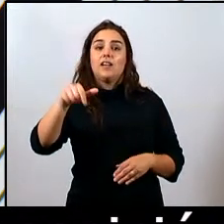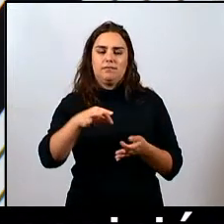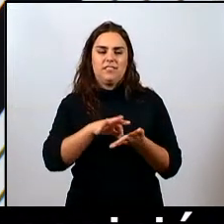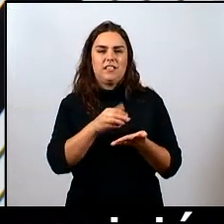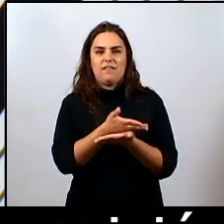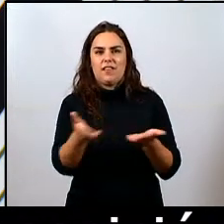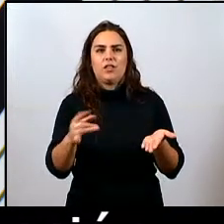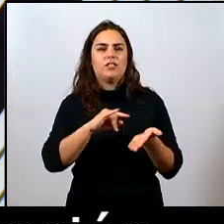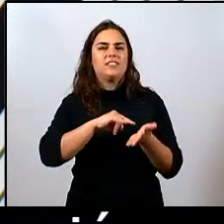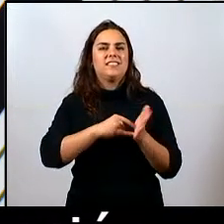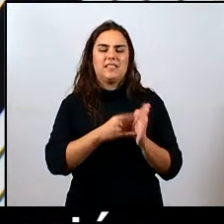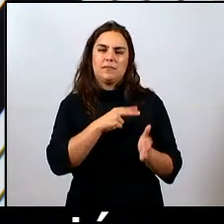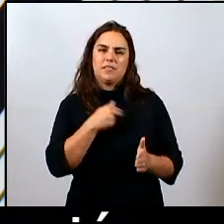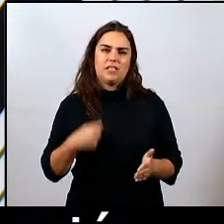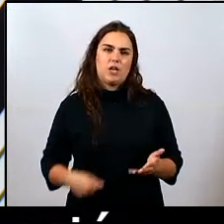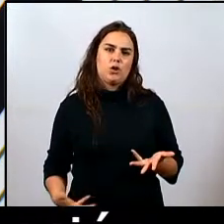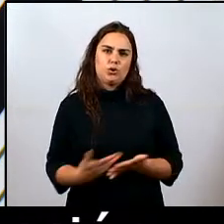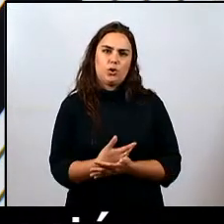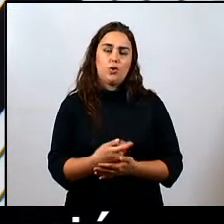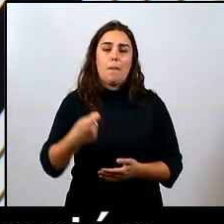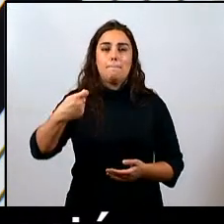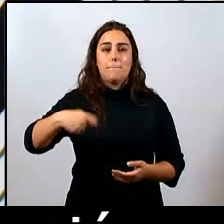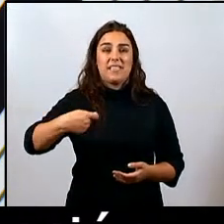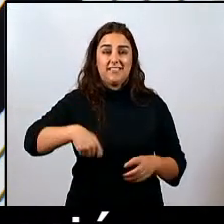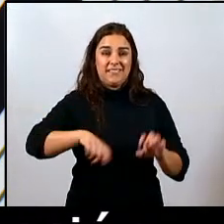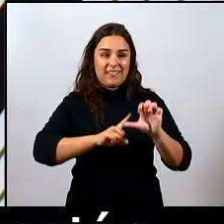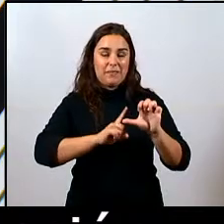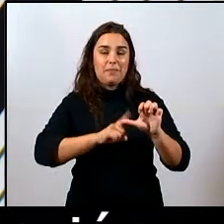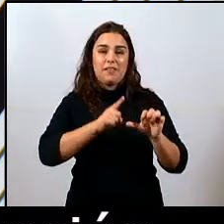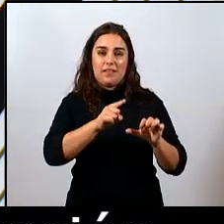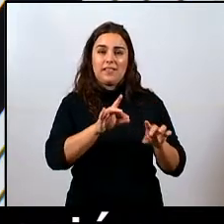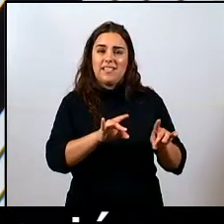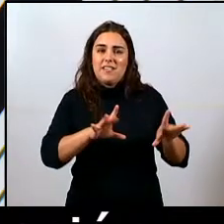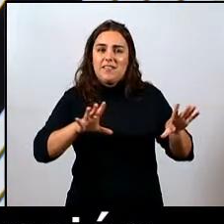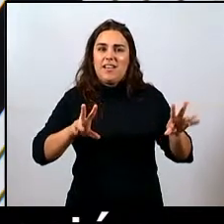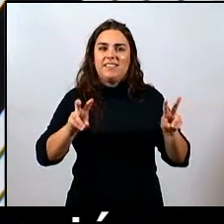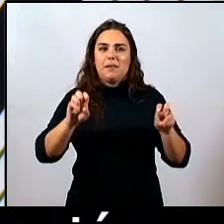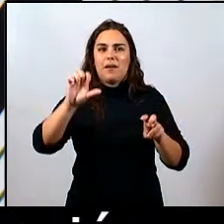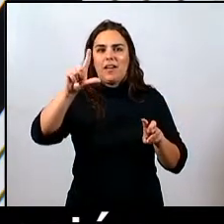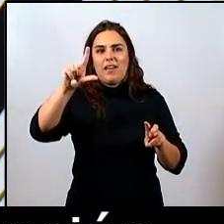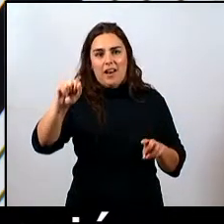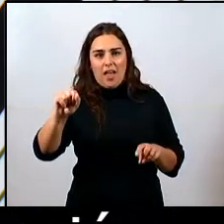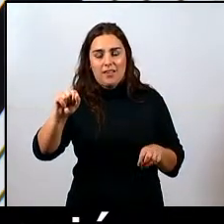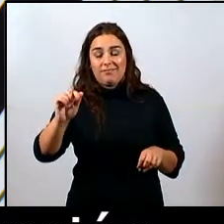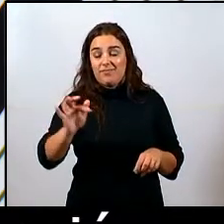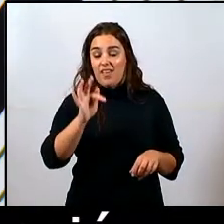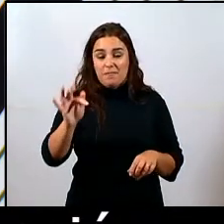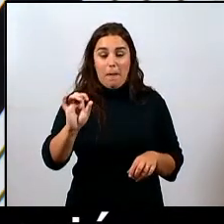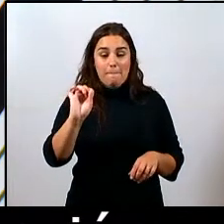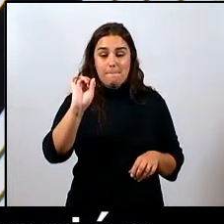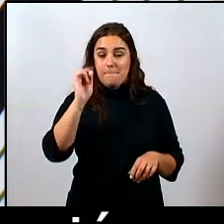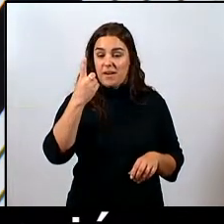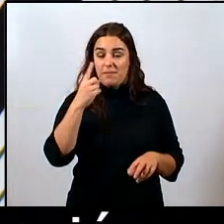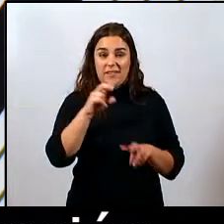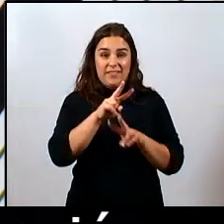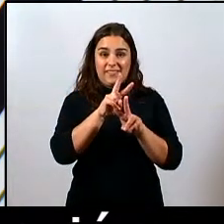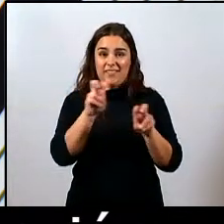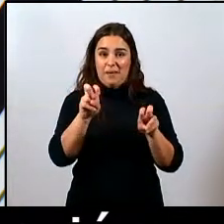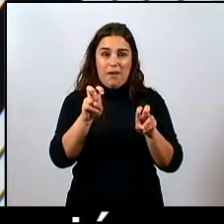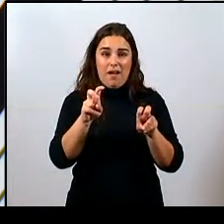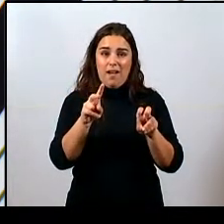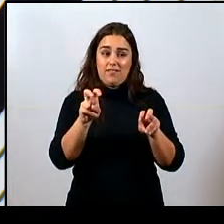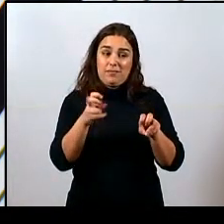sistema sanitario, y con la presidenta extremeña, que tiene gran sensibilidad en el tema de la ELA. De hecho, ha sido la primera cuestión que hemos tratado entre las